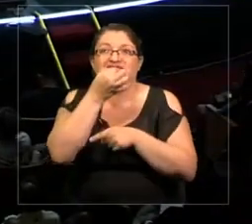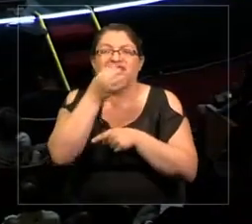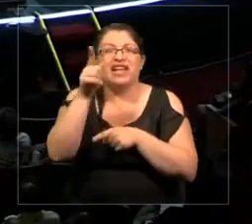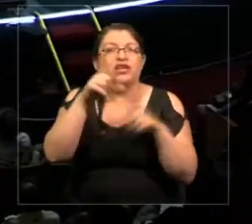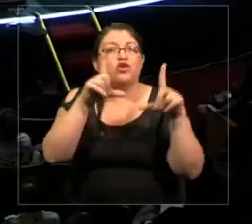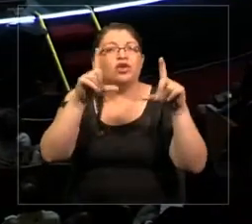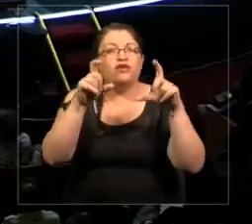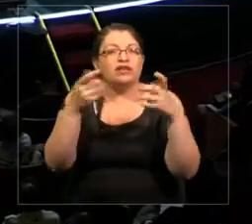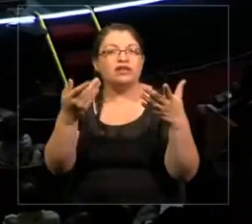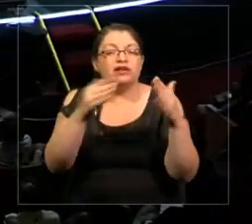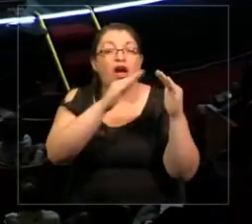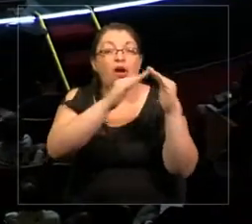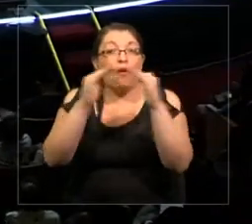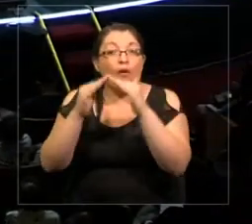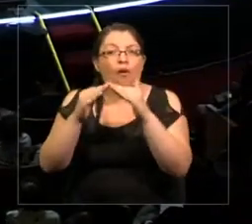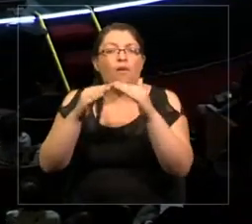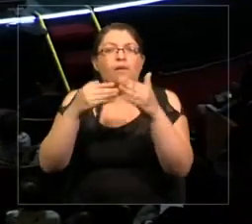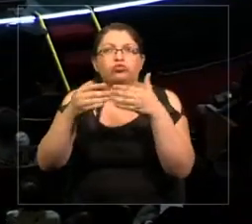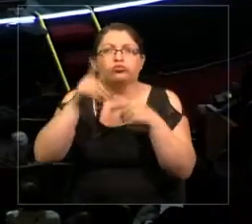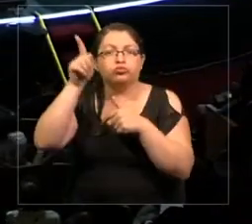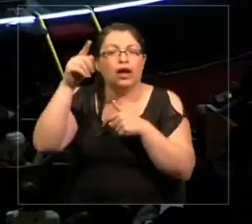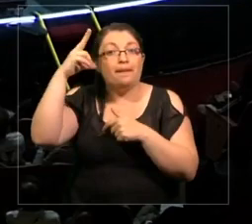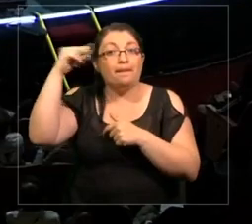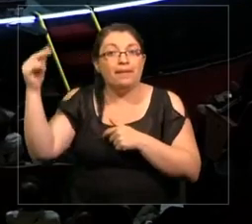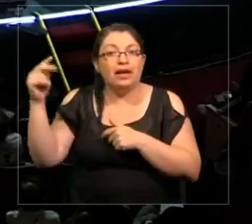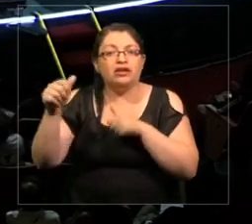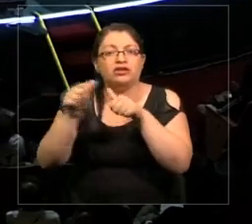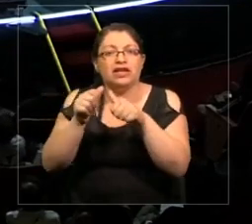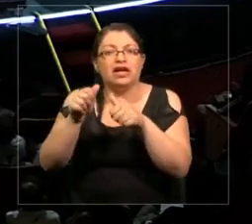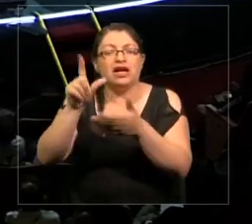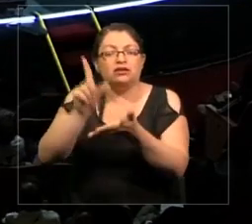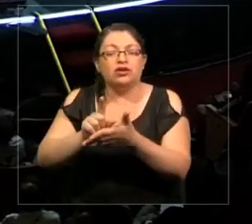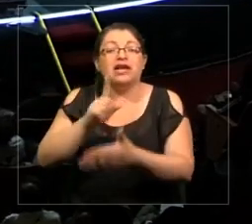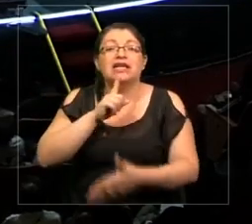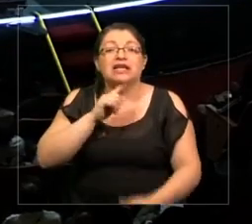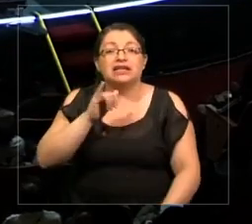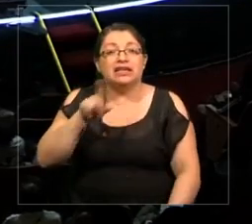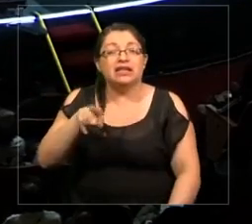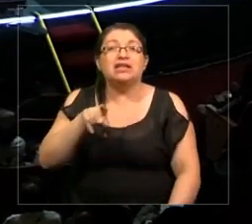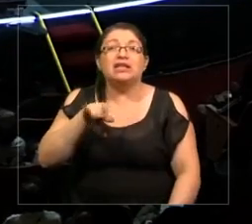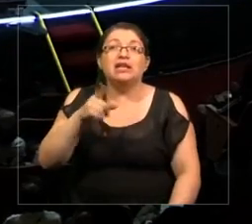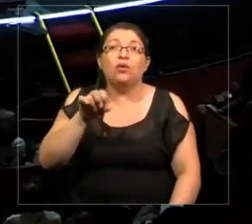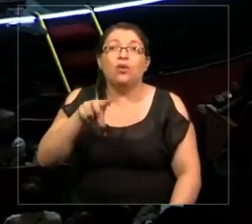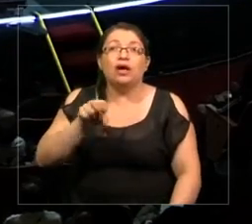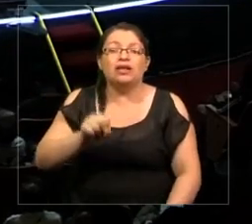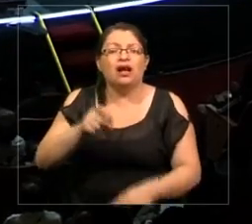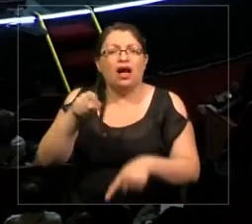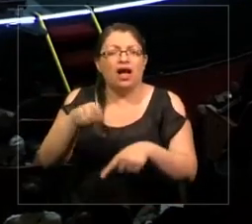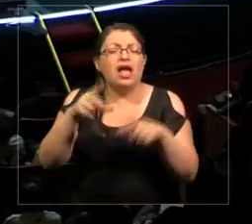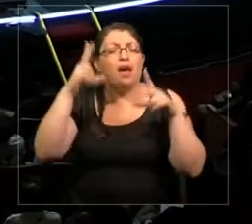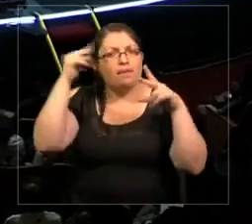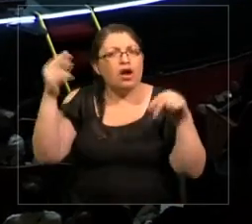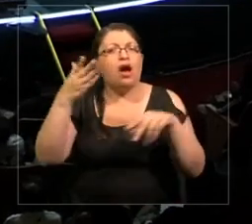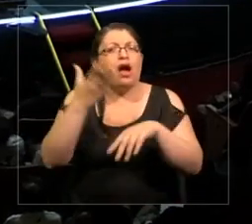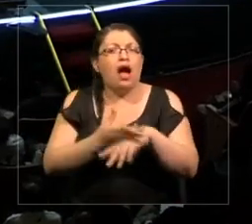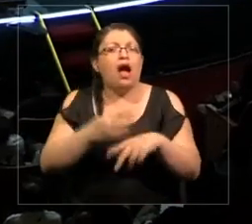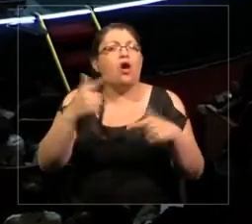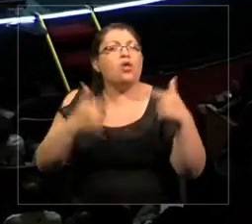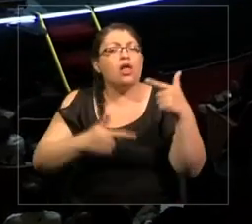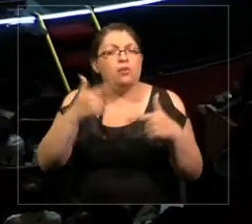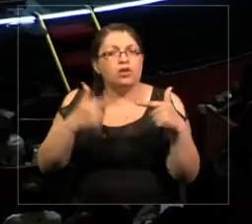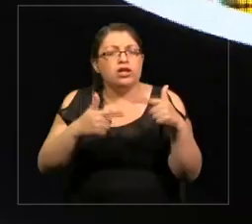de un barrio en méxico cerca de tijuana hay que saber que en méxico hay una política de producción